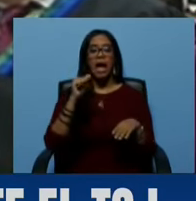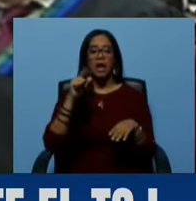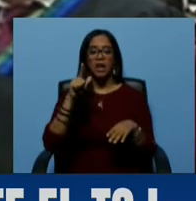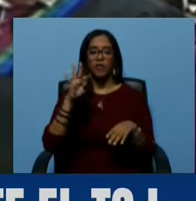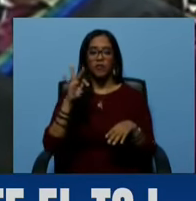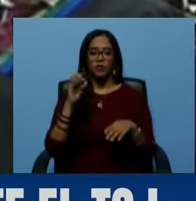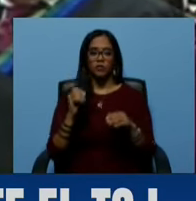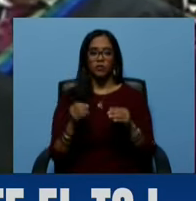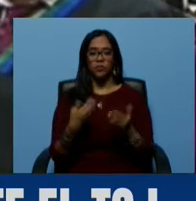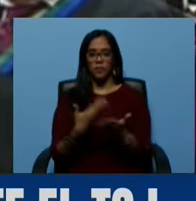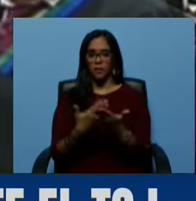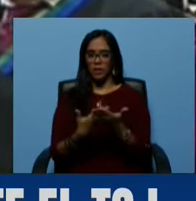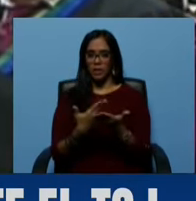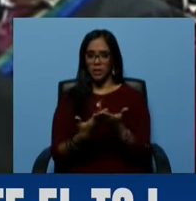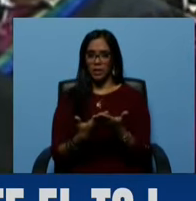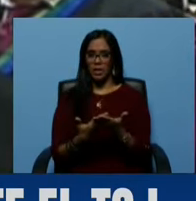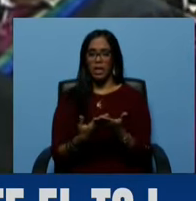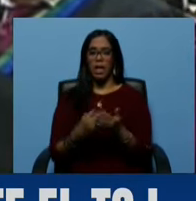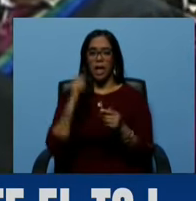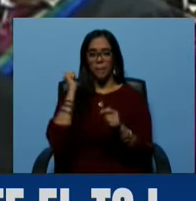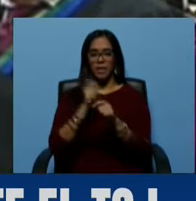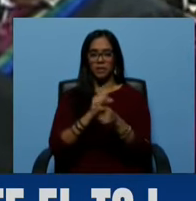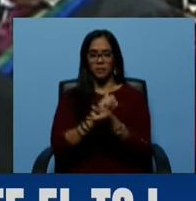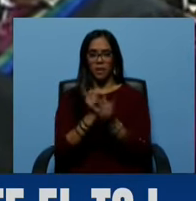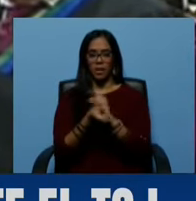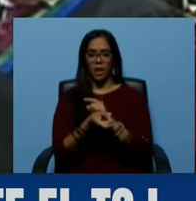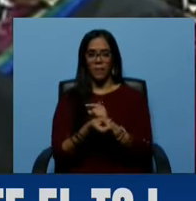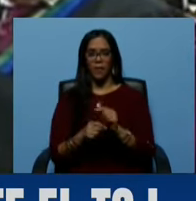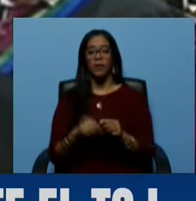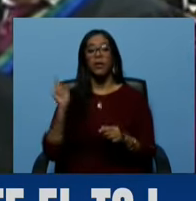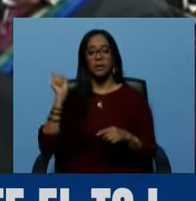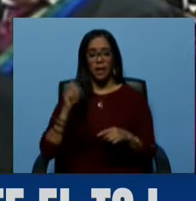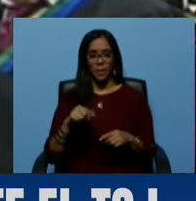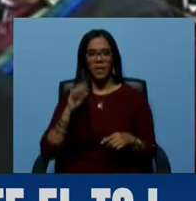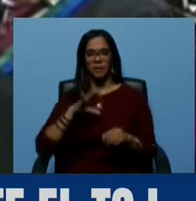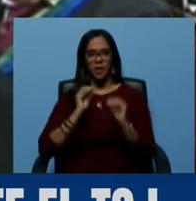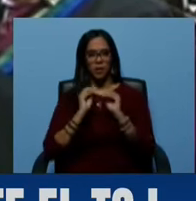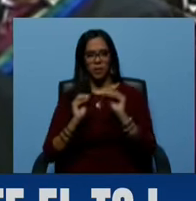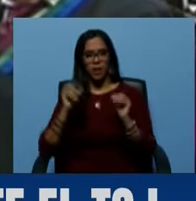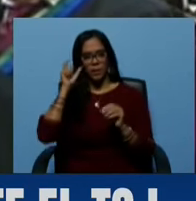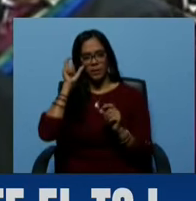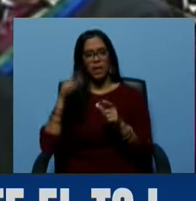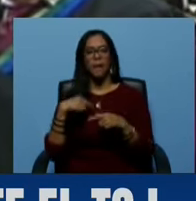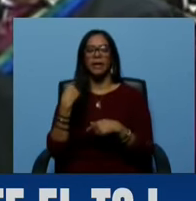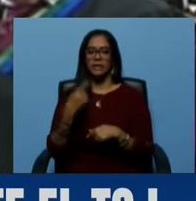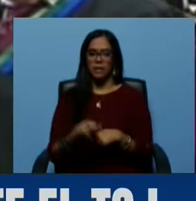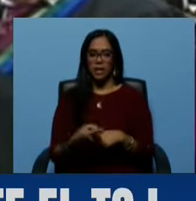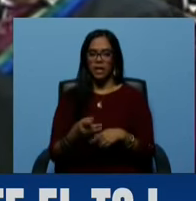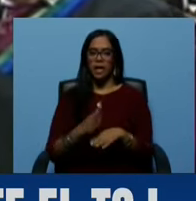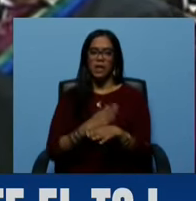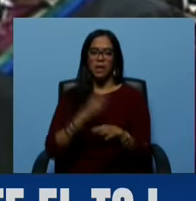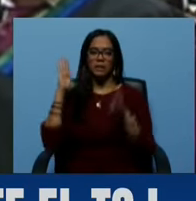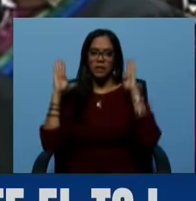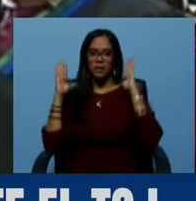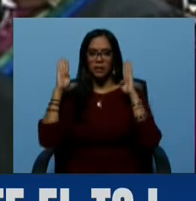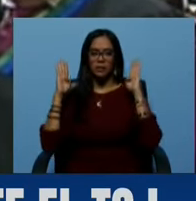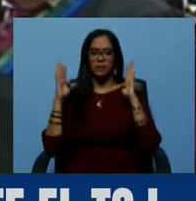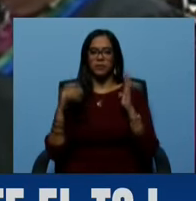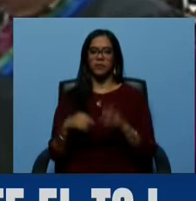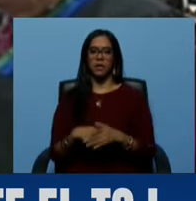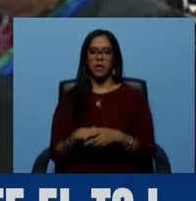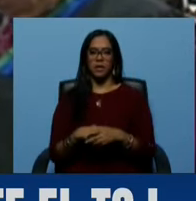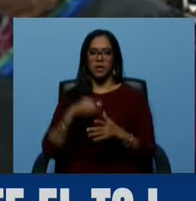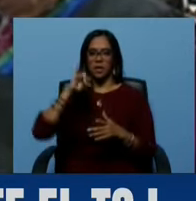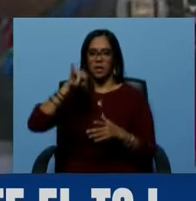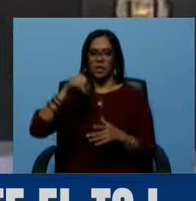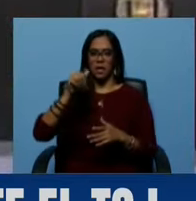la organización con fines políticos Esperanza por el Cambio. También está convocado para el día de mañana el ex candidato presidencial